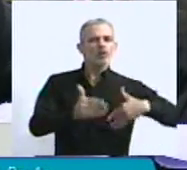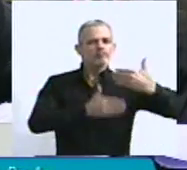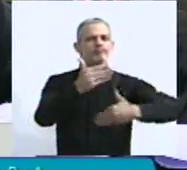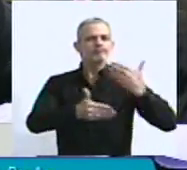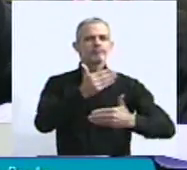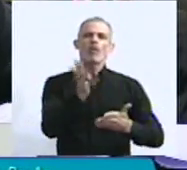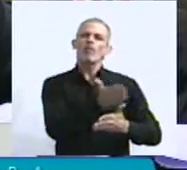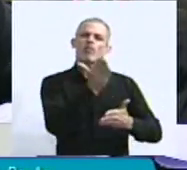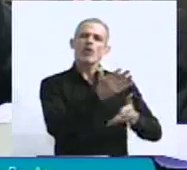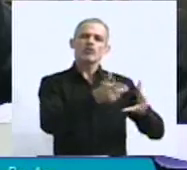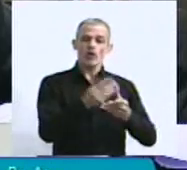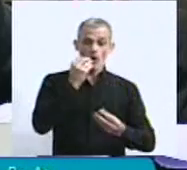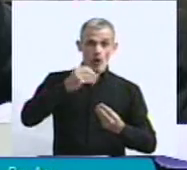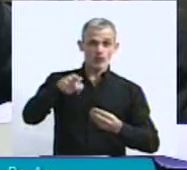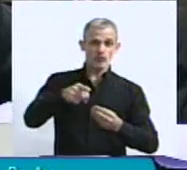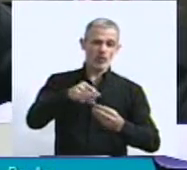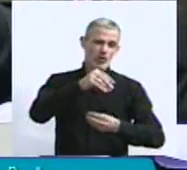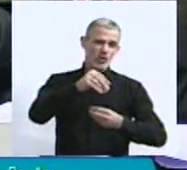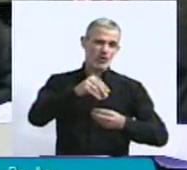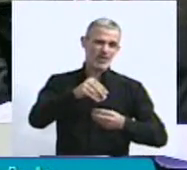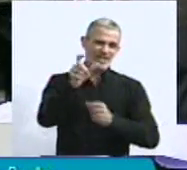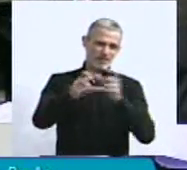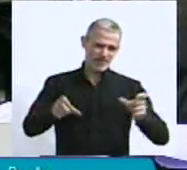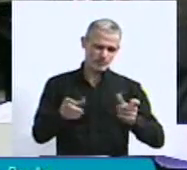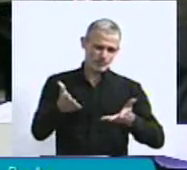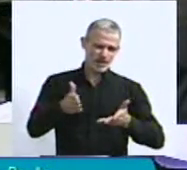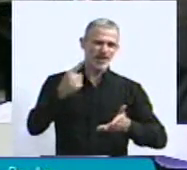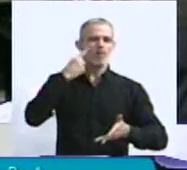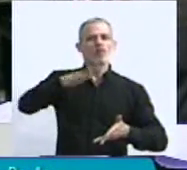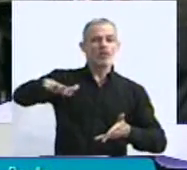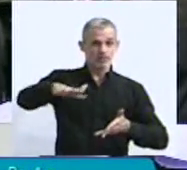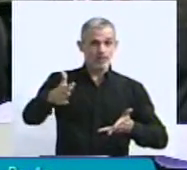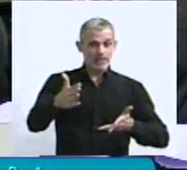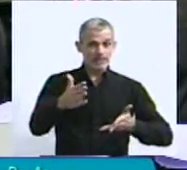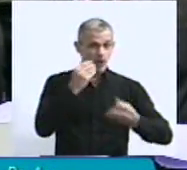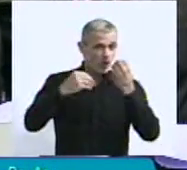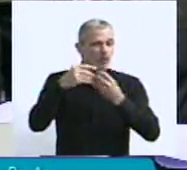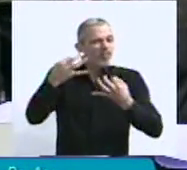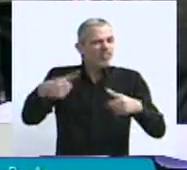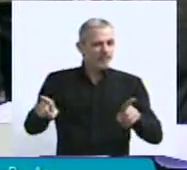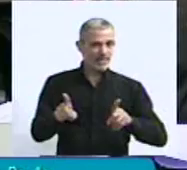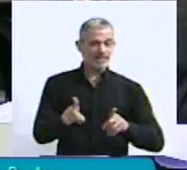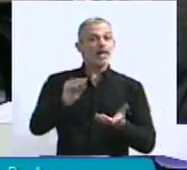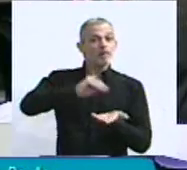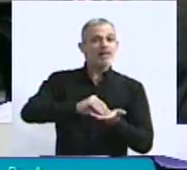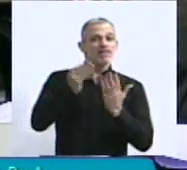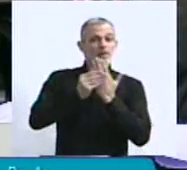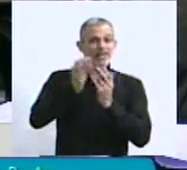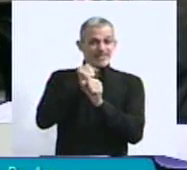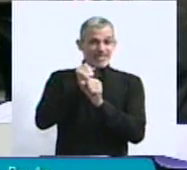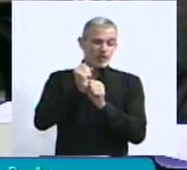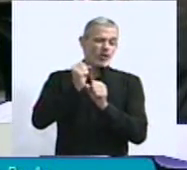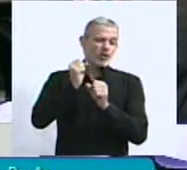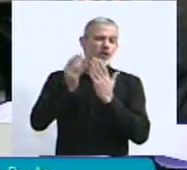y consumo de esos entes económicos. Pero además, nosotros en el Ministerio de